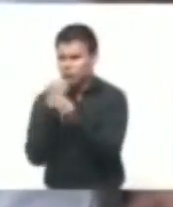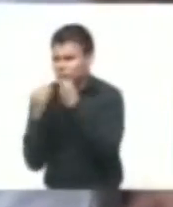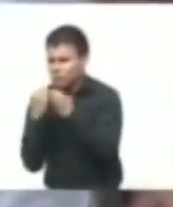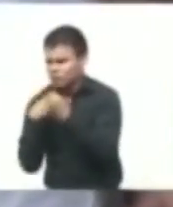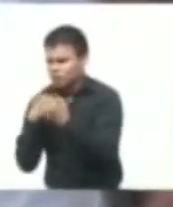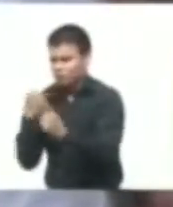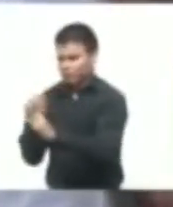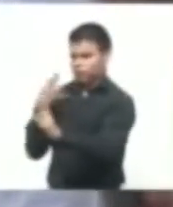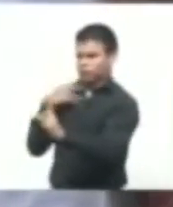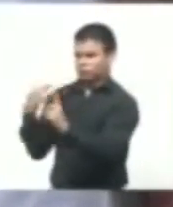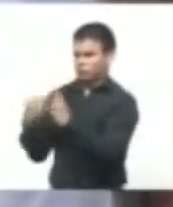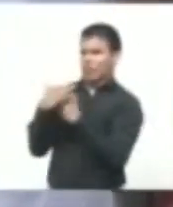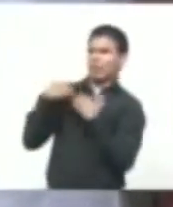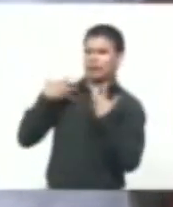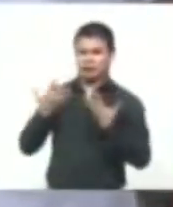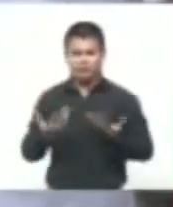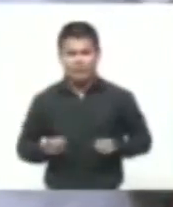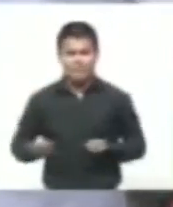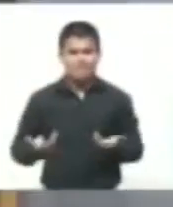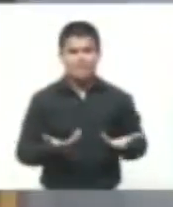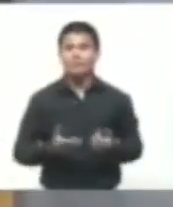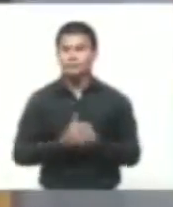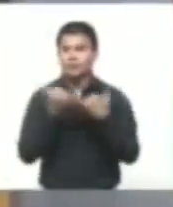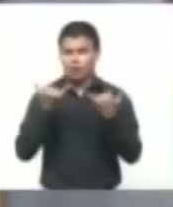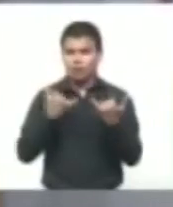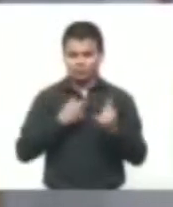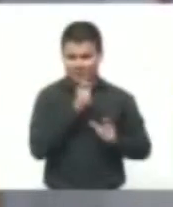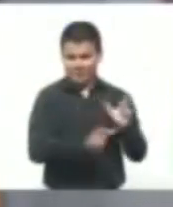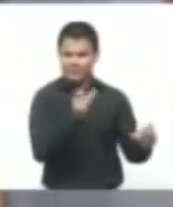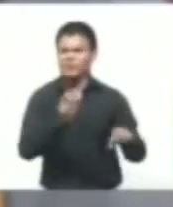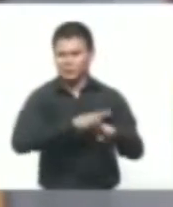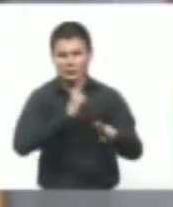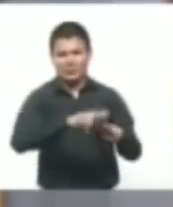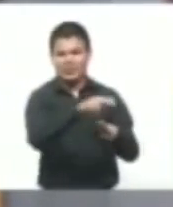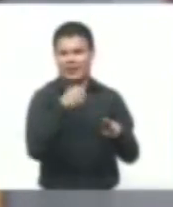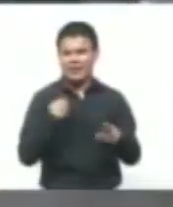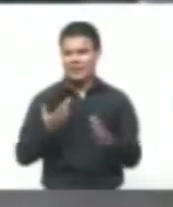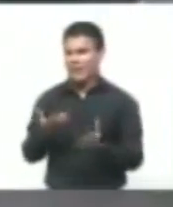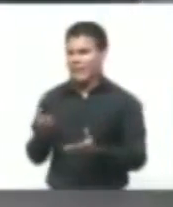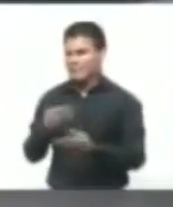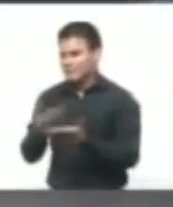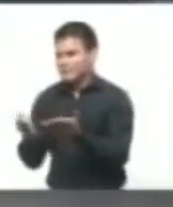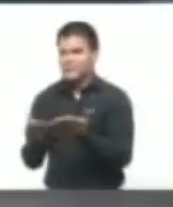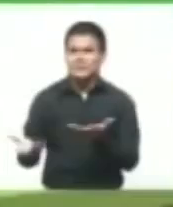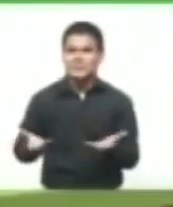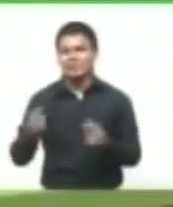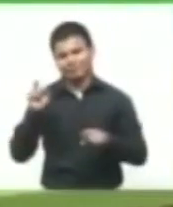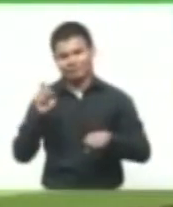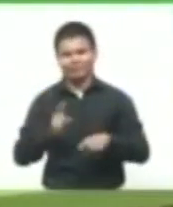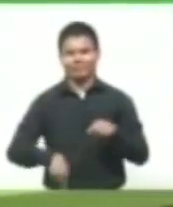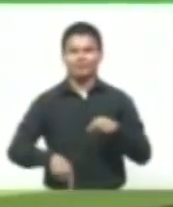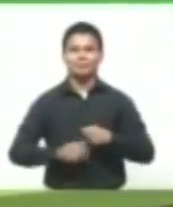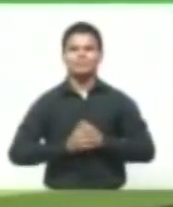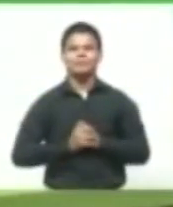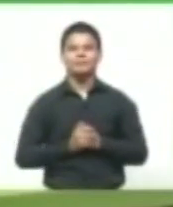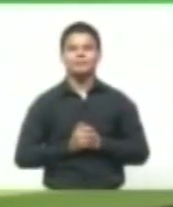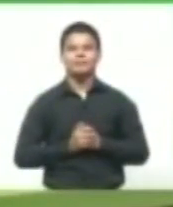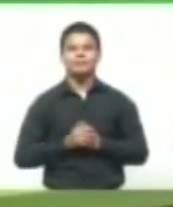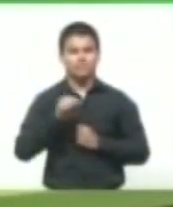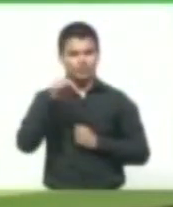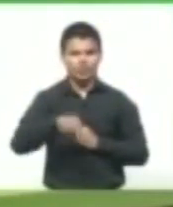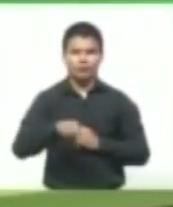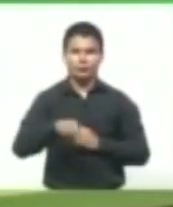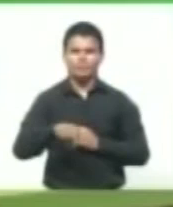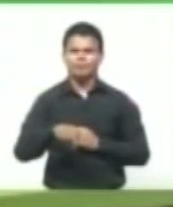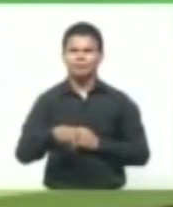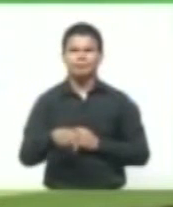de productos, y que al final es el consumidor quien reduce su renta presupuestaria. Y hoy se cumplieron las exequias